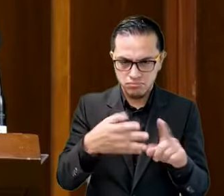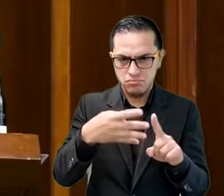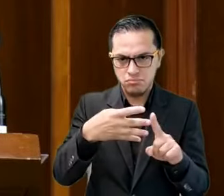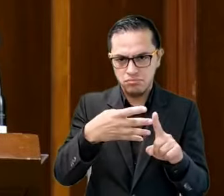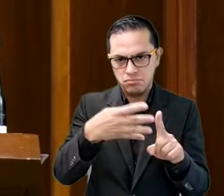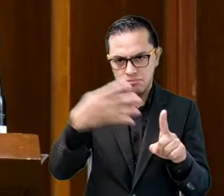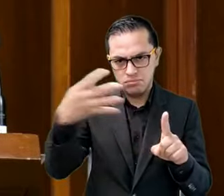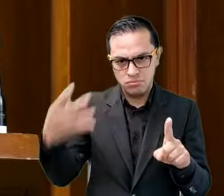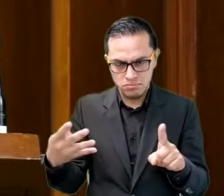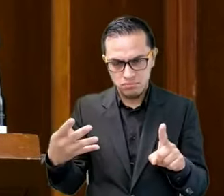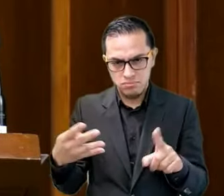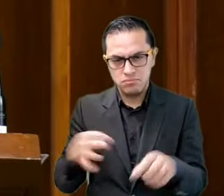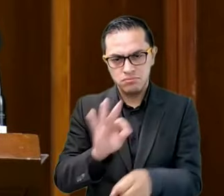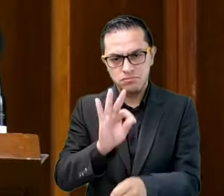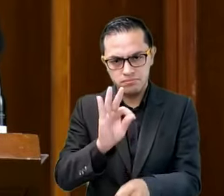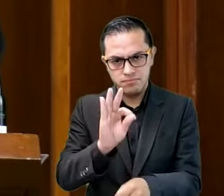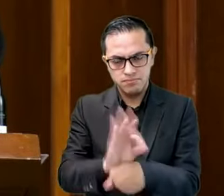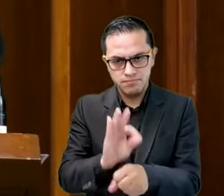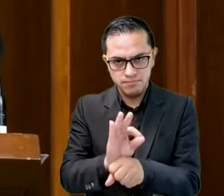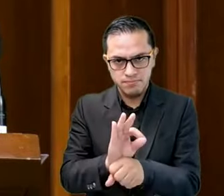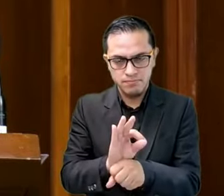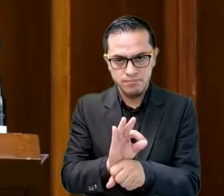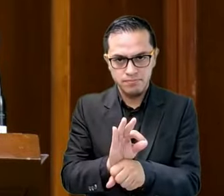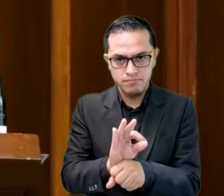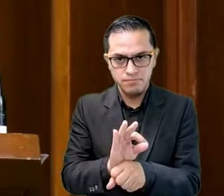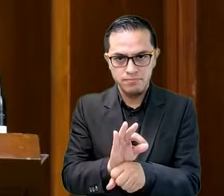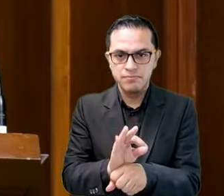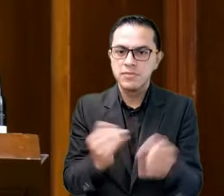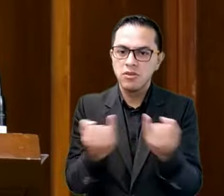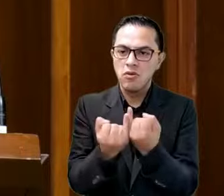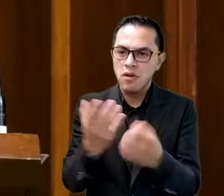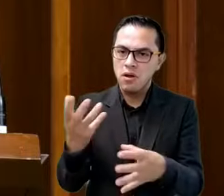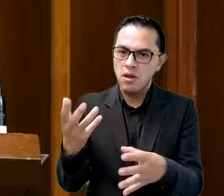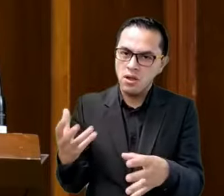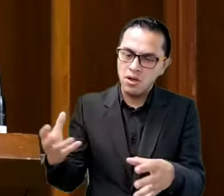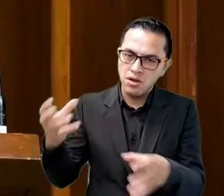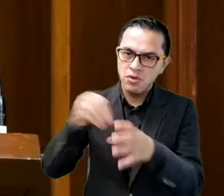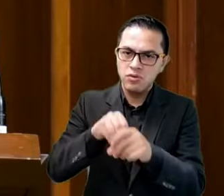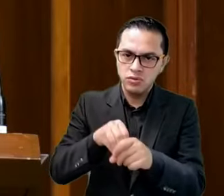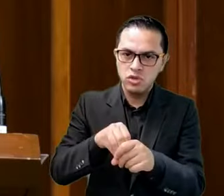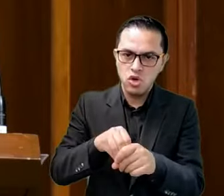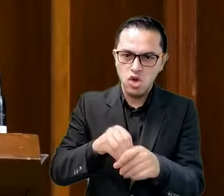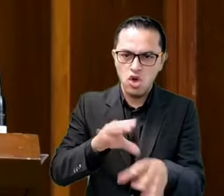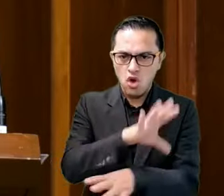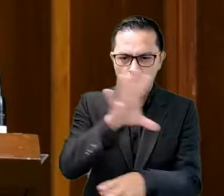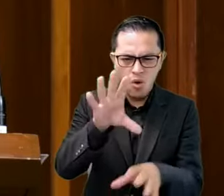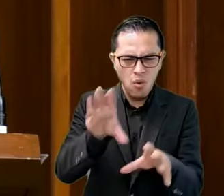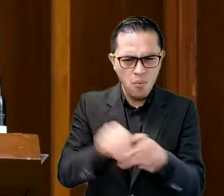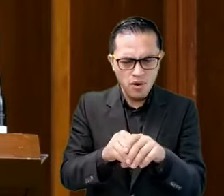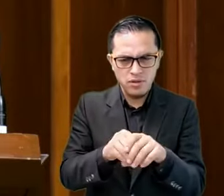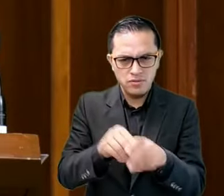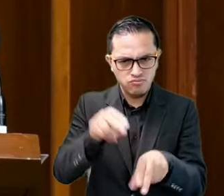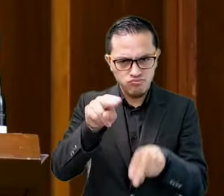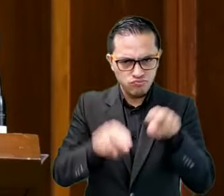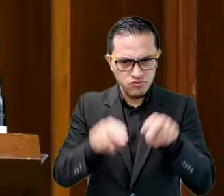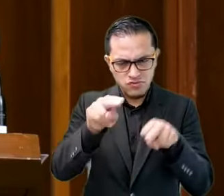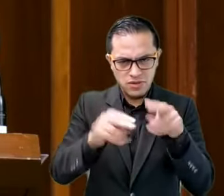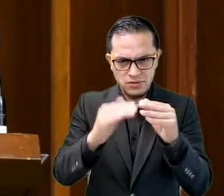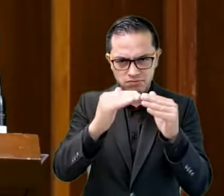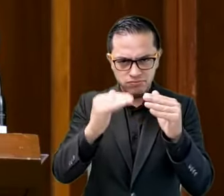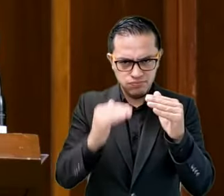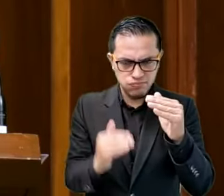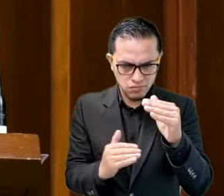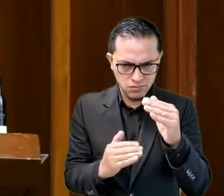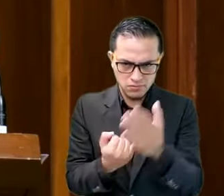lgbtti iq más y su inclusión en todos los niveles de toma de decisiones es